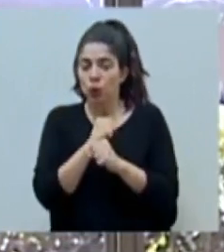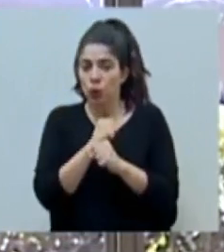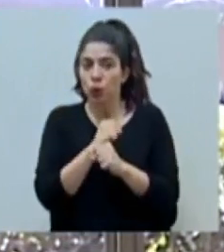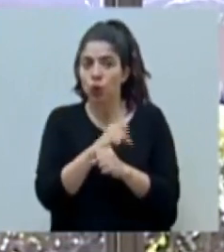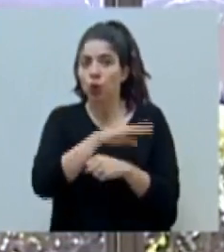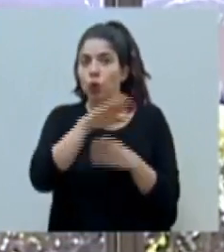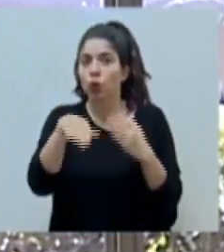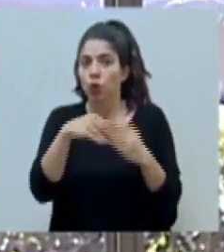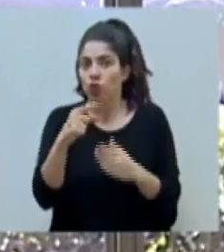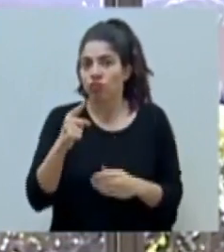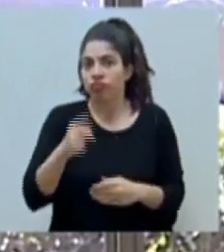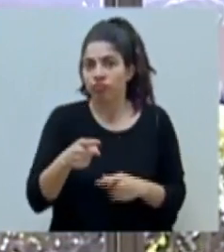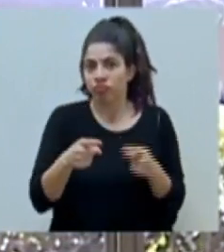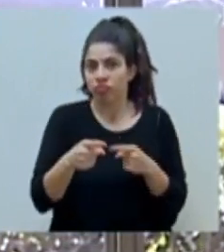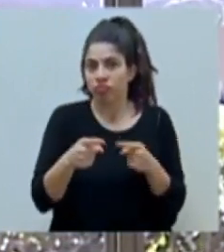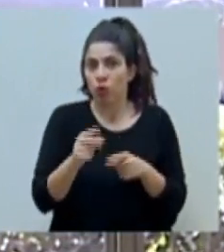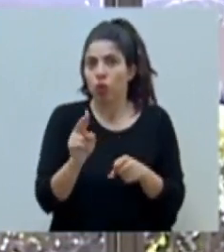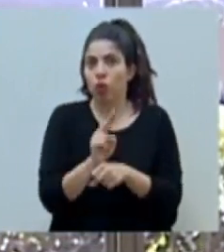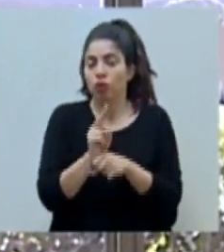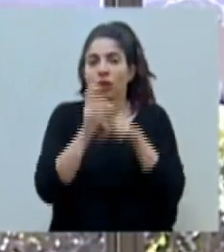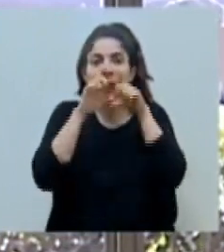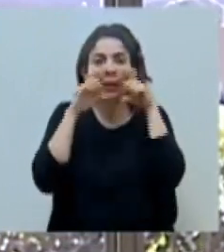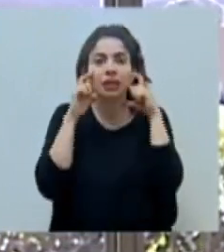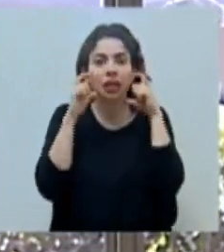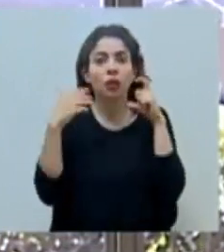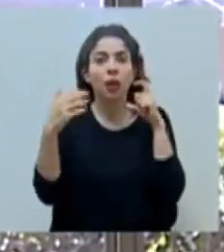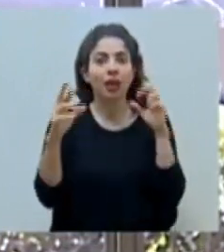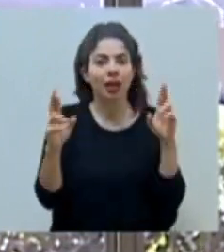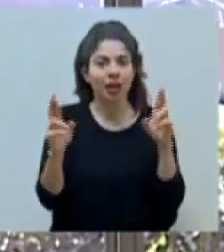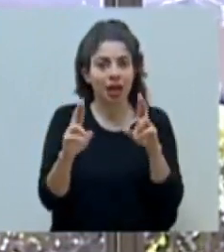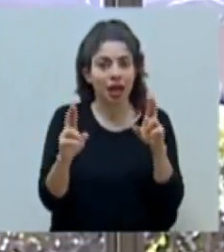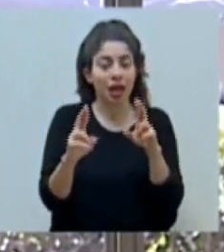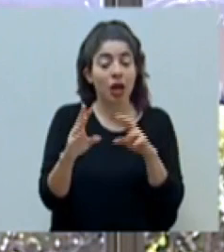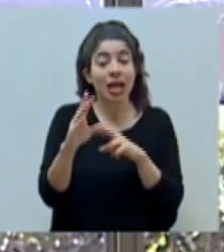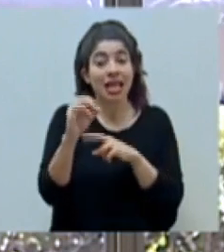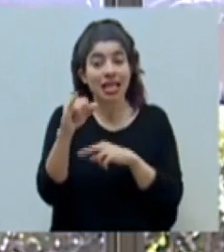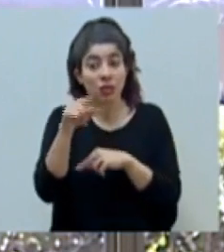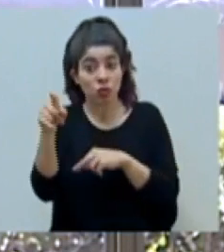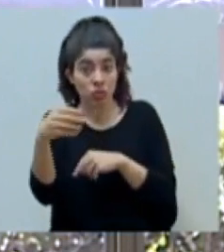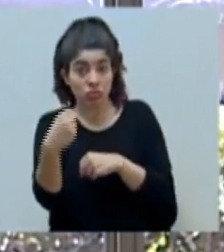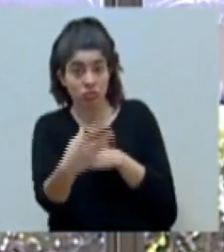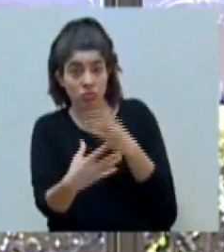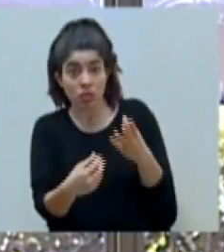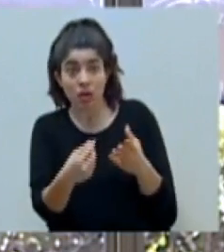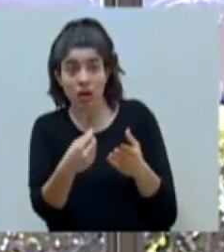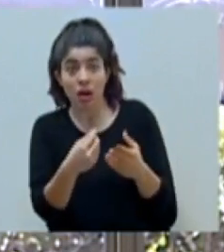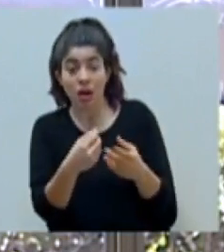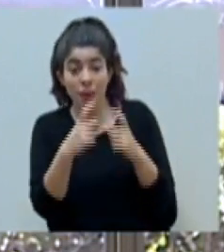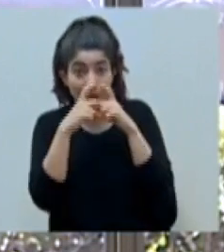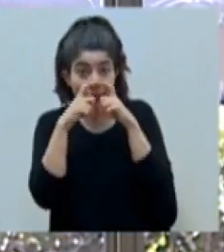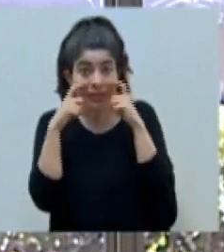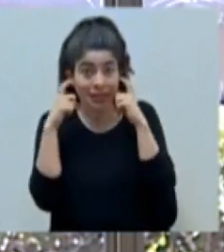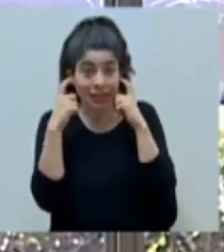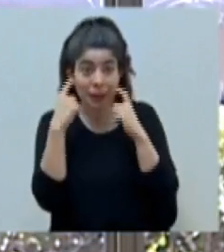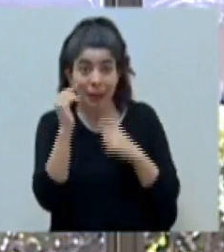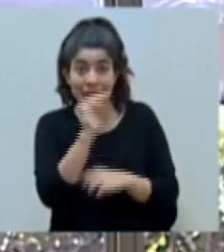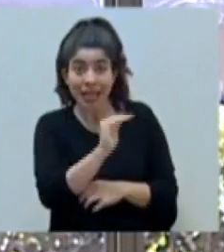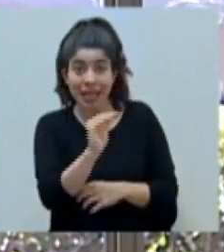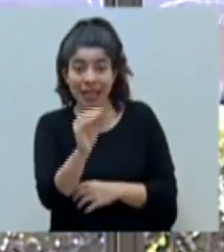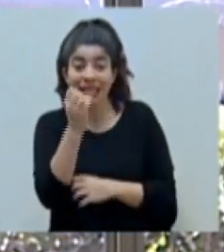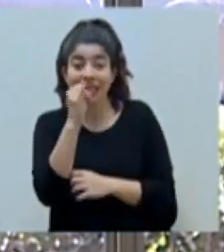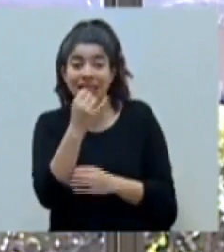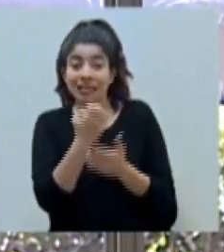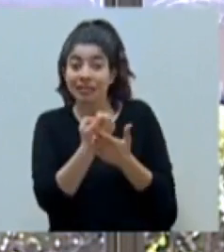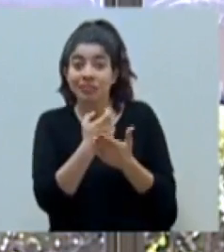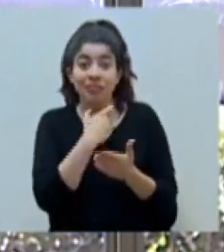el uso se mantenga obligatorio durante los recreos, y si se va a proveer de alguna forma acceso a mascarillas a niños de comunidades